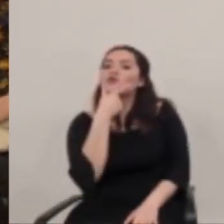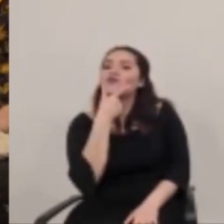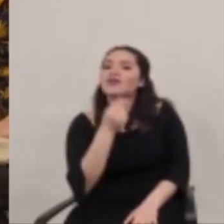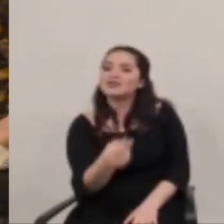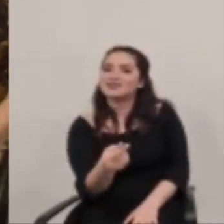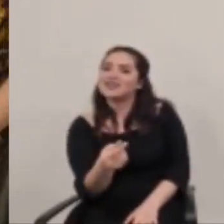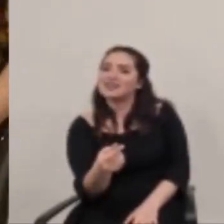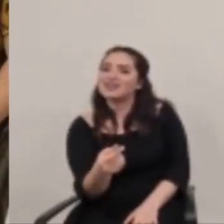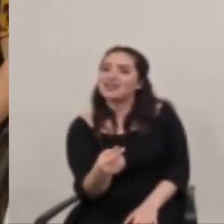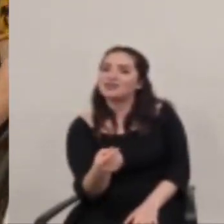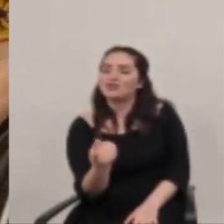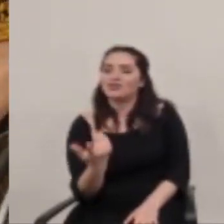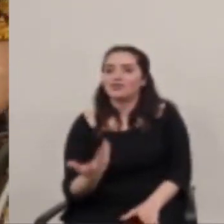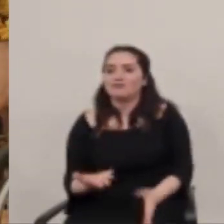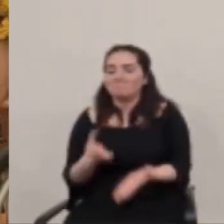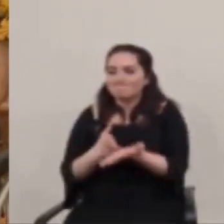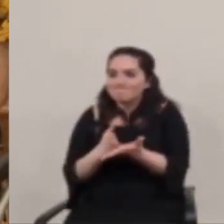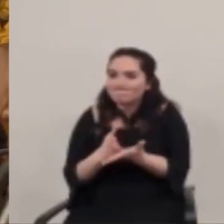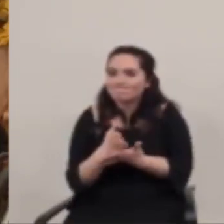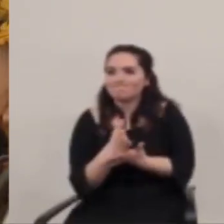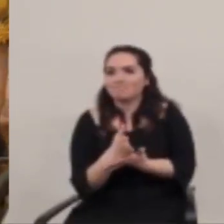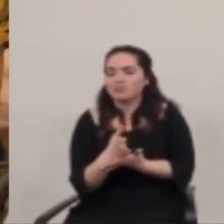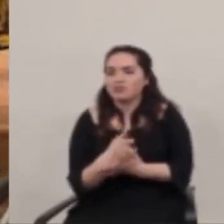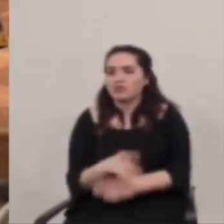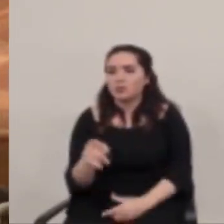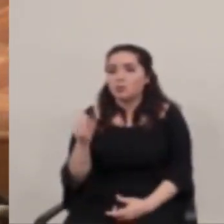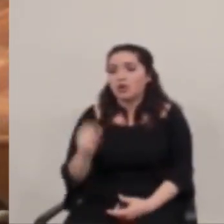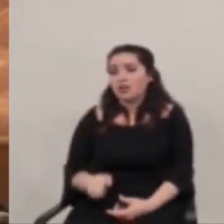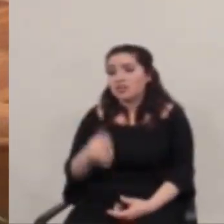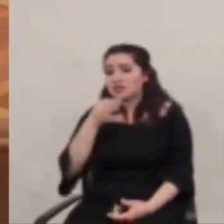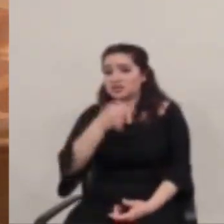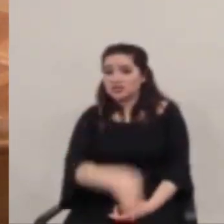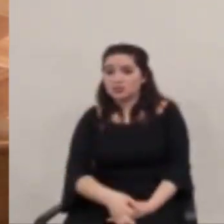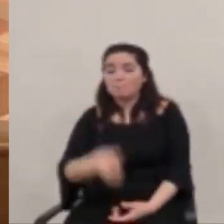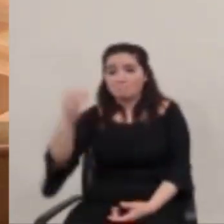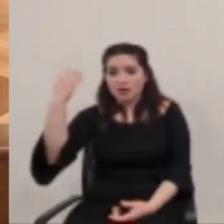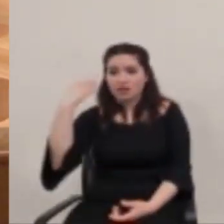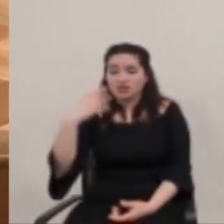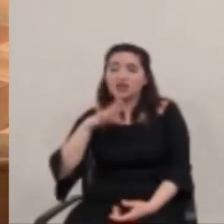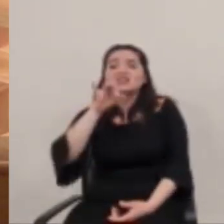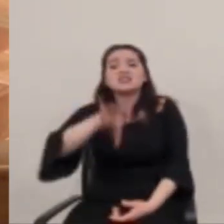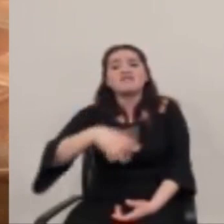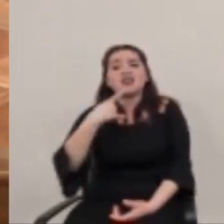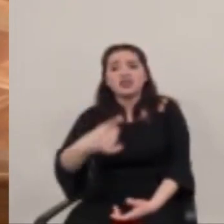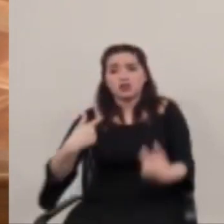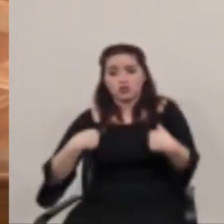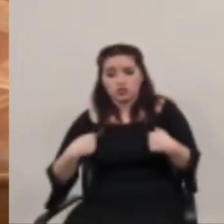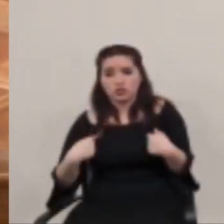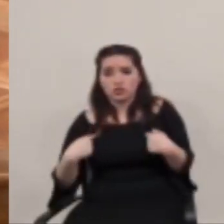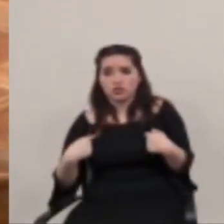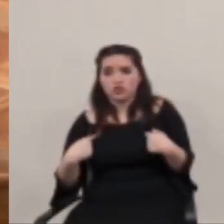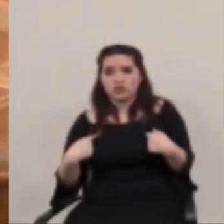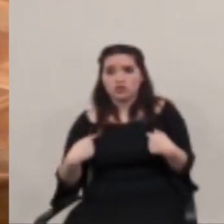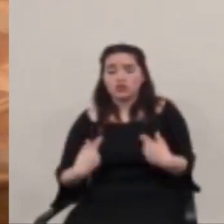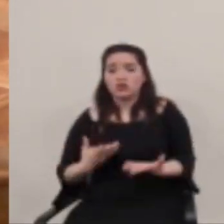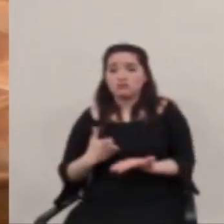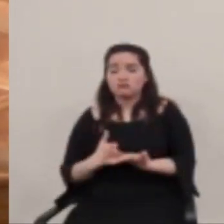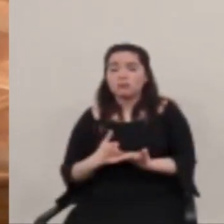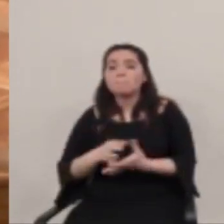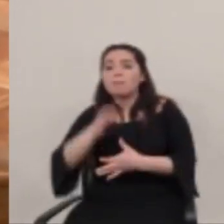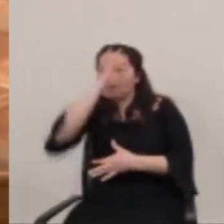medio. El poder decir, poder llegar a una práctica y poder decir, ¿sabes qué? Yo tengo descendencia mapuche,